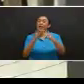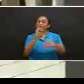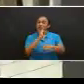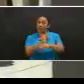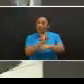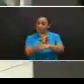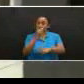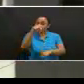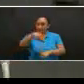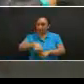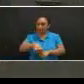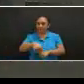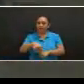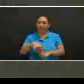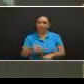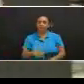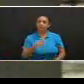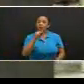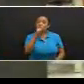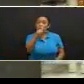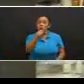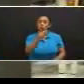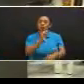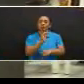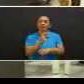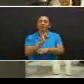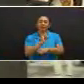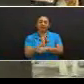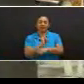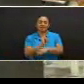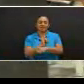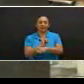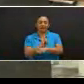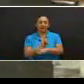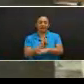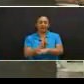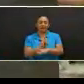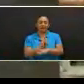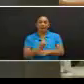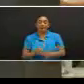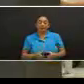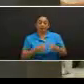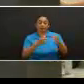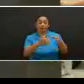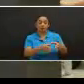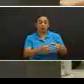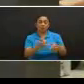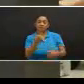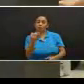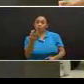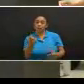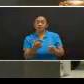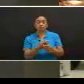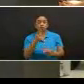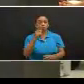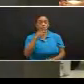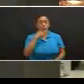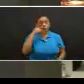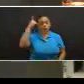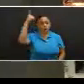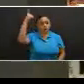Es tiempo que vengas a esta tu casa. Es tiempo que vengas a ponerte a cuentas con tu padre.